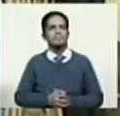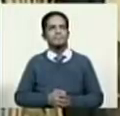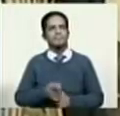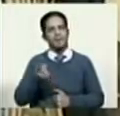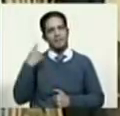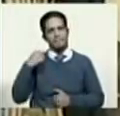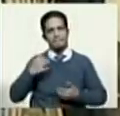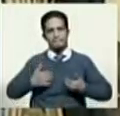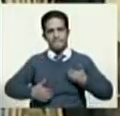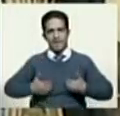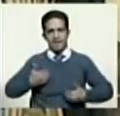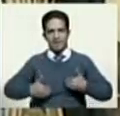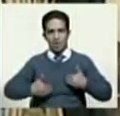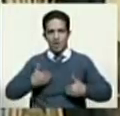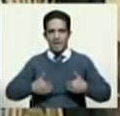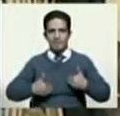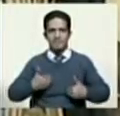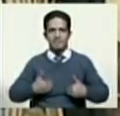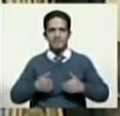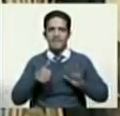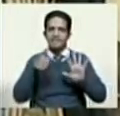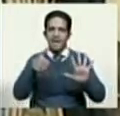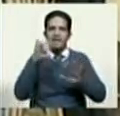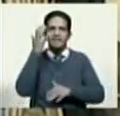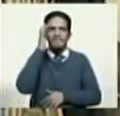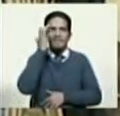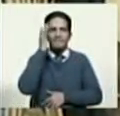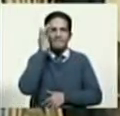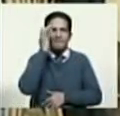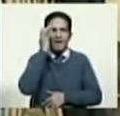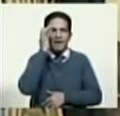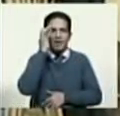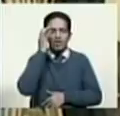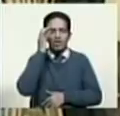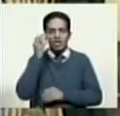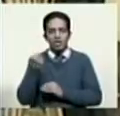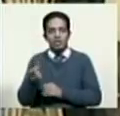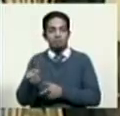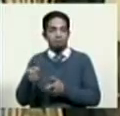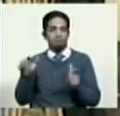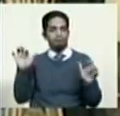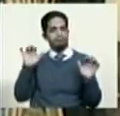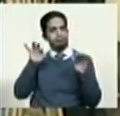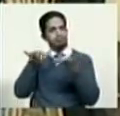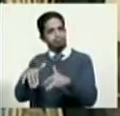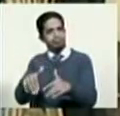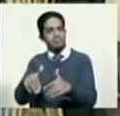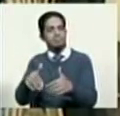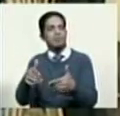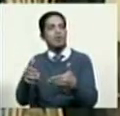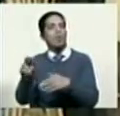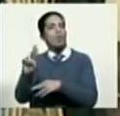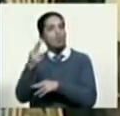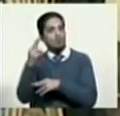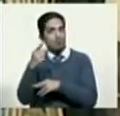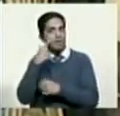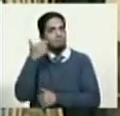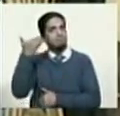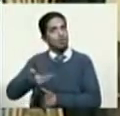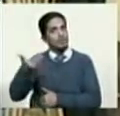miércoles 6 de febrero se desarrolló en Montevideo una importante reunión latinoamericana caribeña